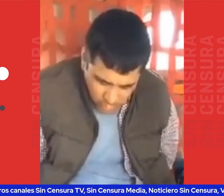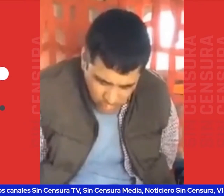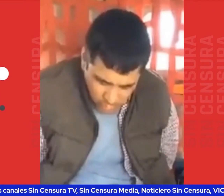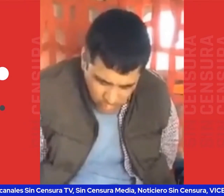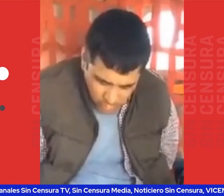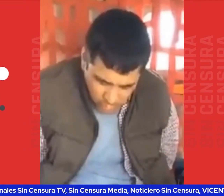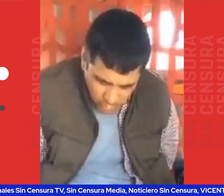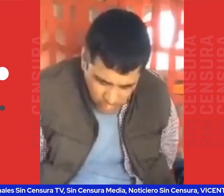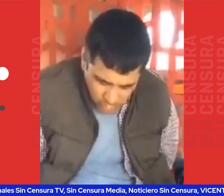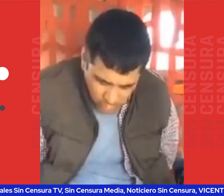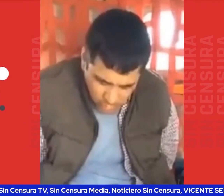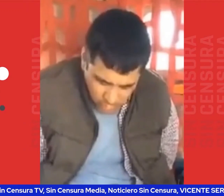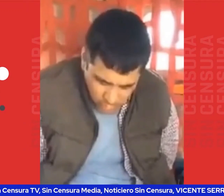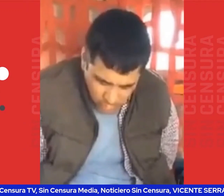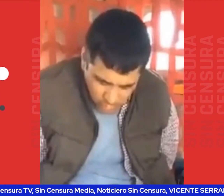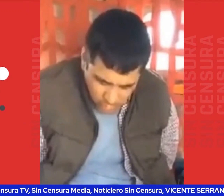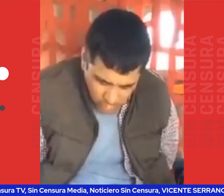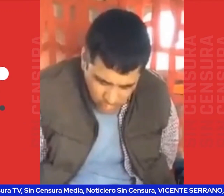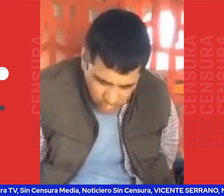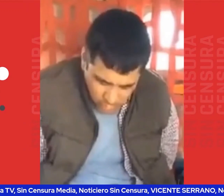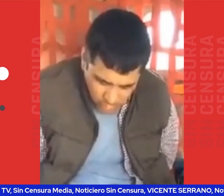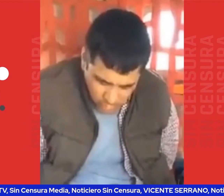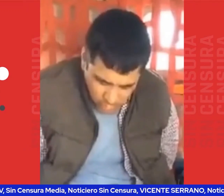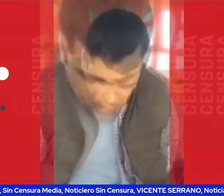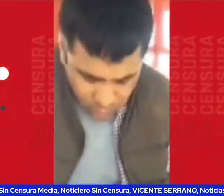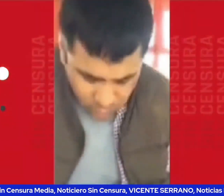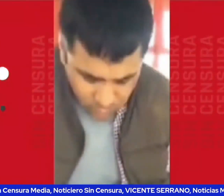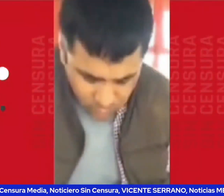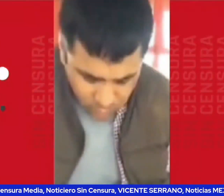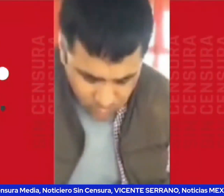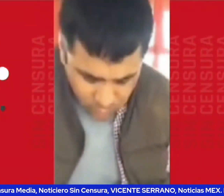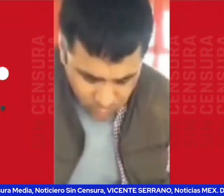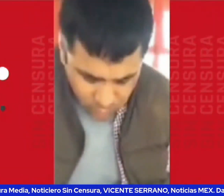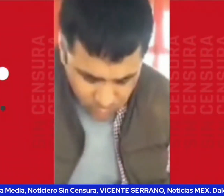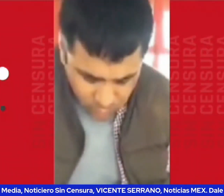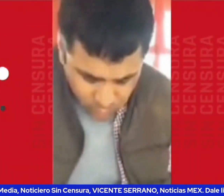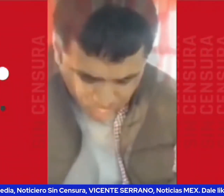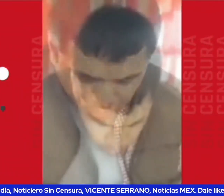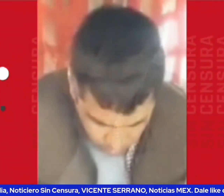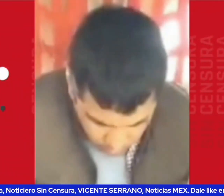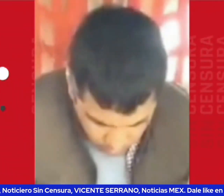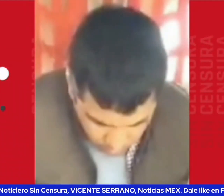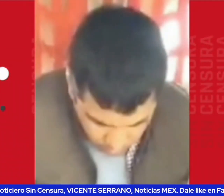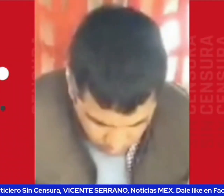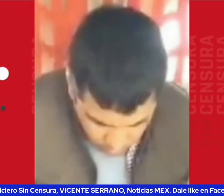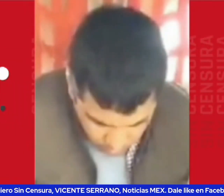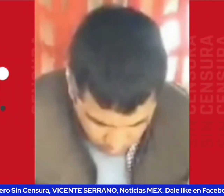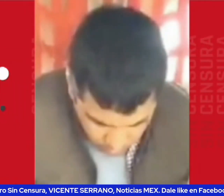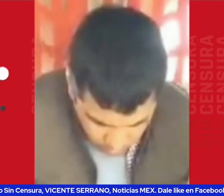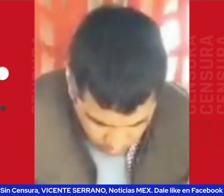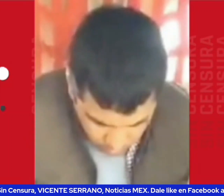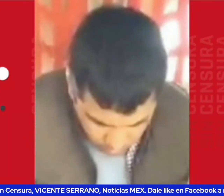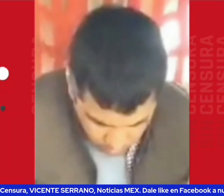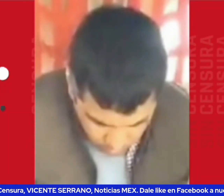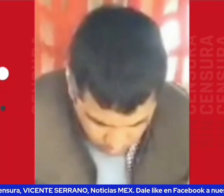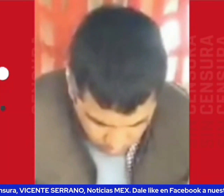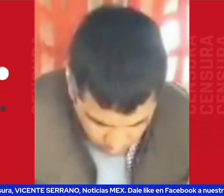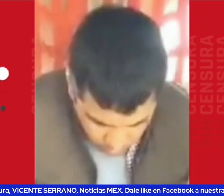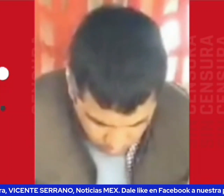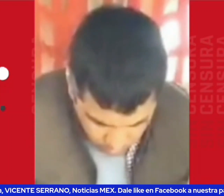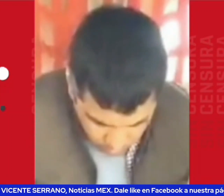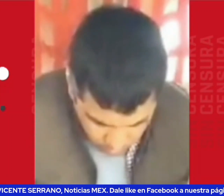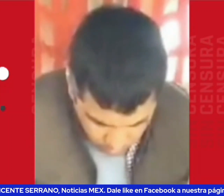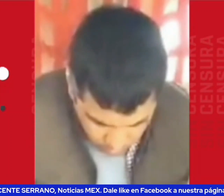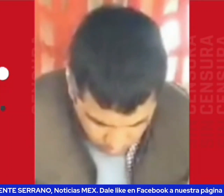Criminal confiesa que se dedica el pseudo defensor de derechos humanos de Nuevo Laredo, Raimundo Ramos. Sí. ¿Cuánto le